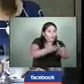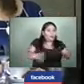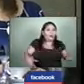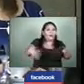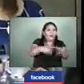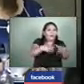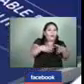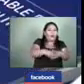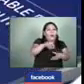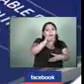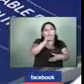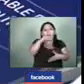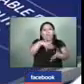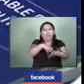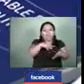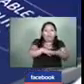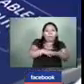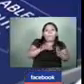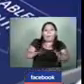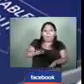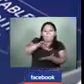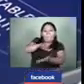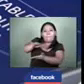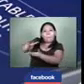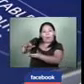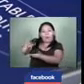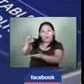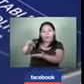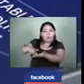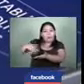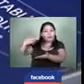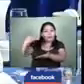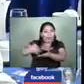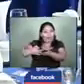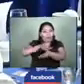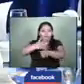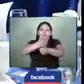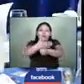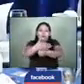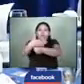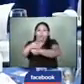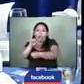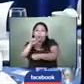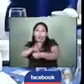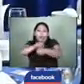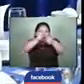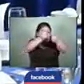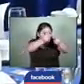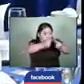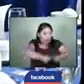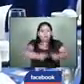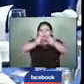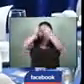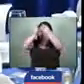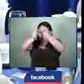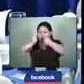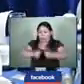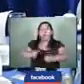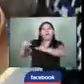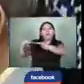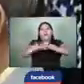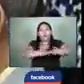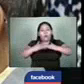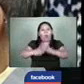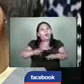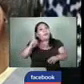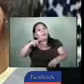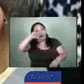Ciudadana a través de paquetes contables. Es decir, que cada instituto político lleve sus finanzas de una manera uniforme y